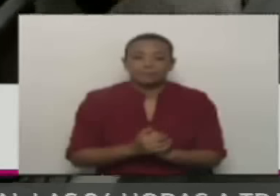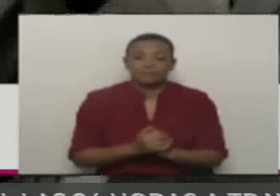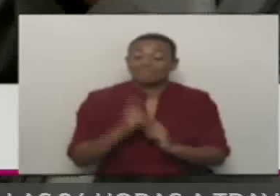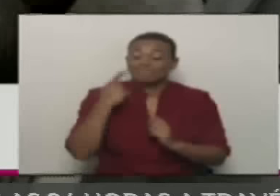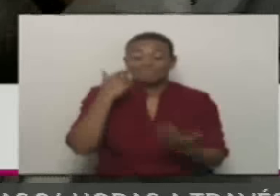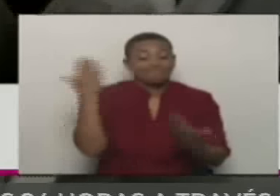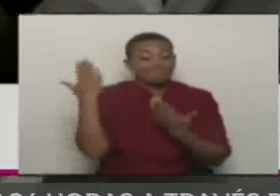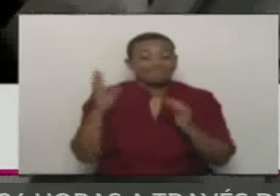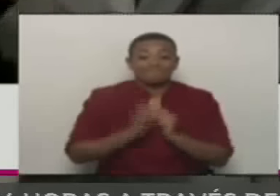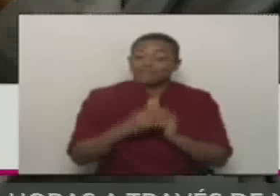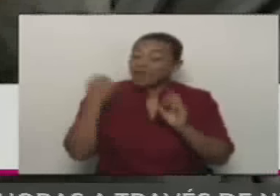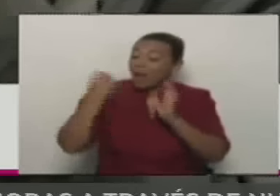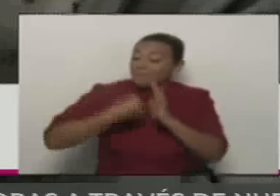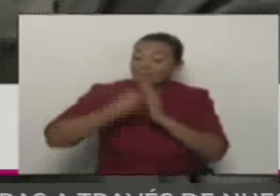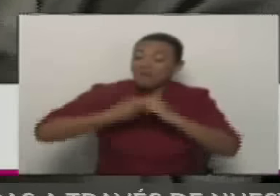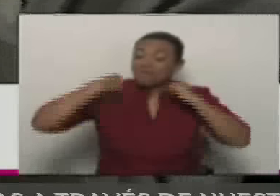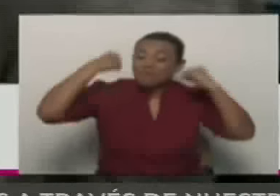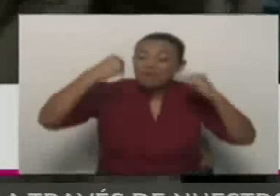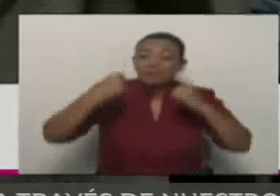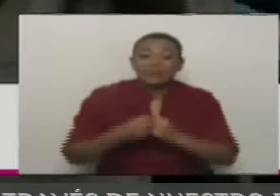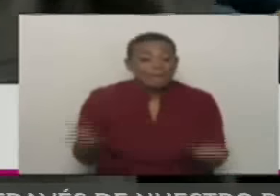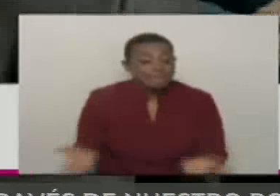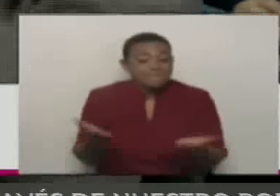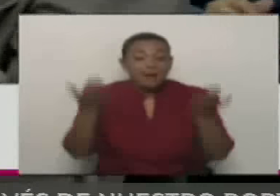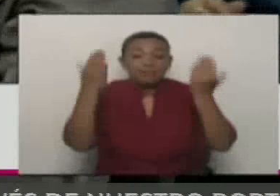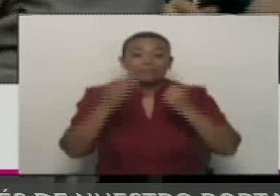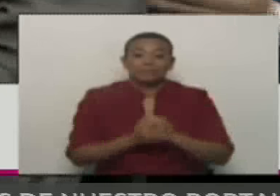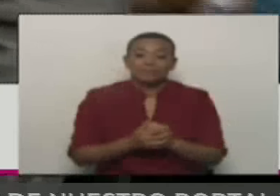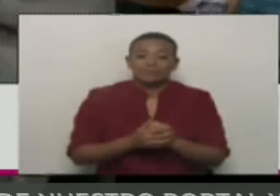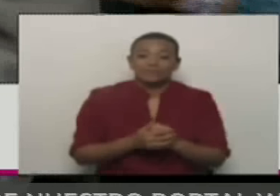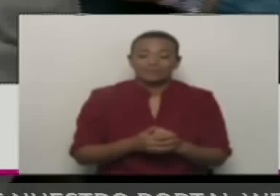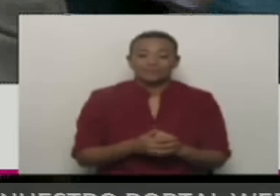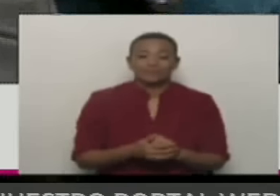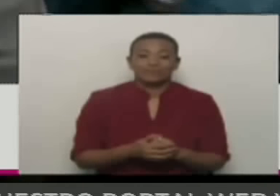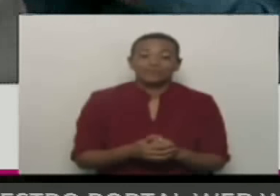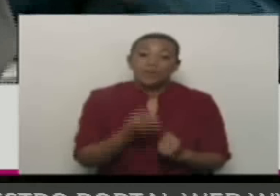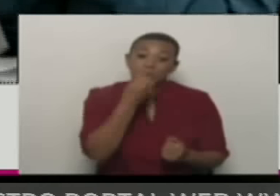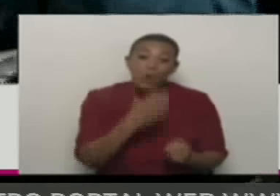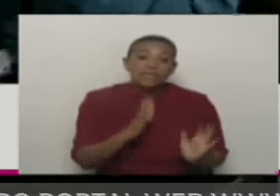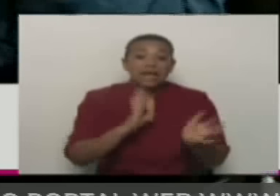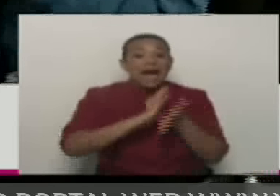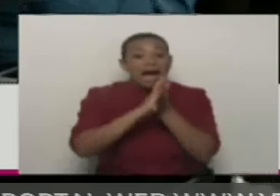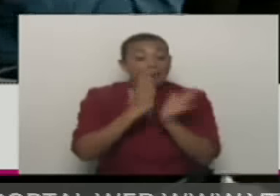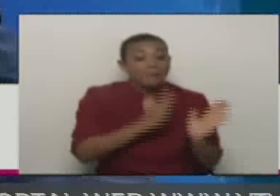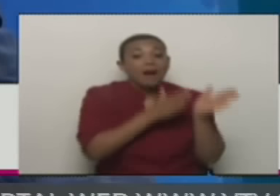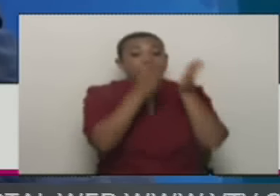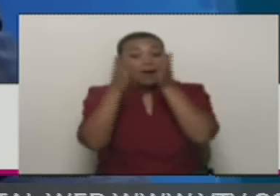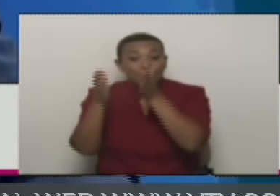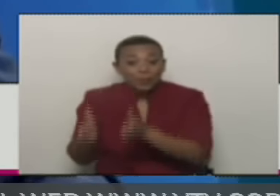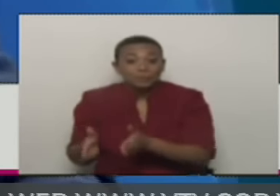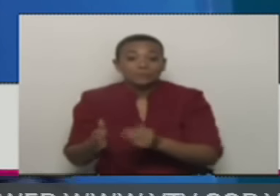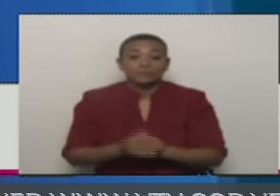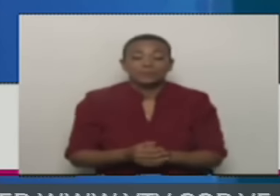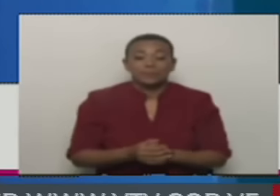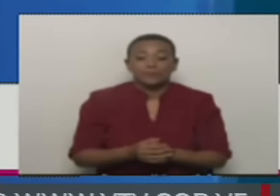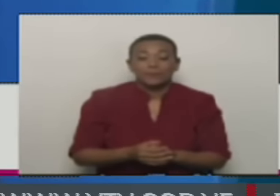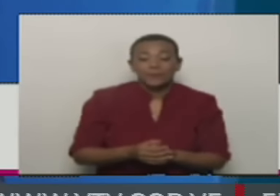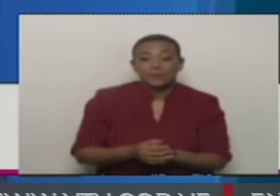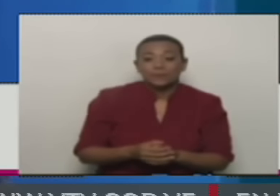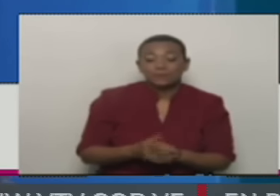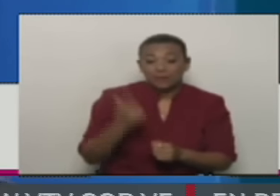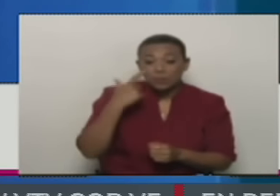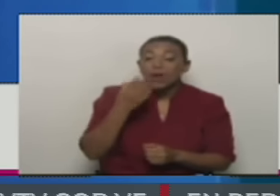carga, a la batalla y a la victoria. Bueno, ya vamos aterrizando. Ya vamos aterrizando. Como